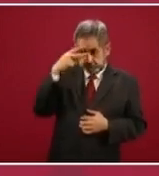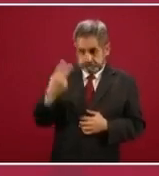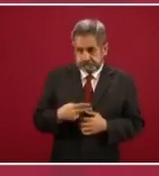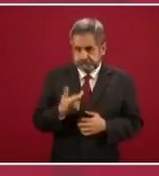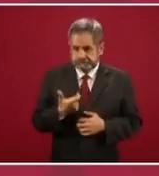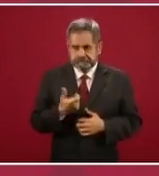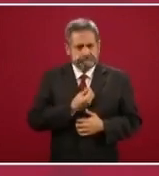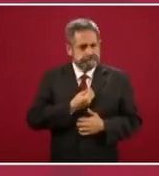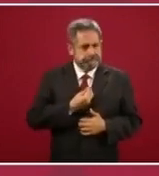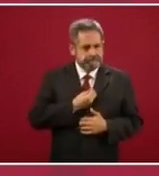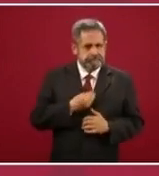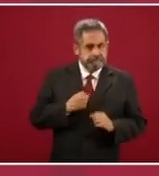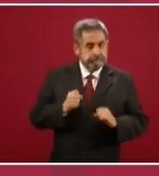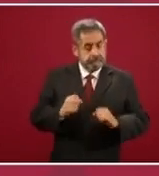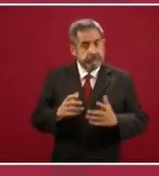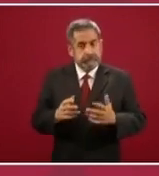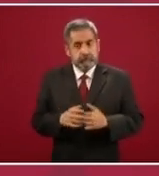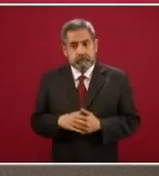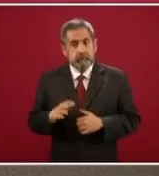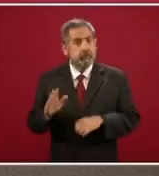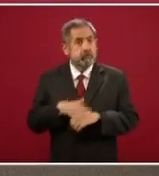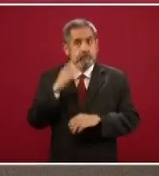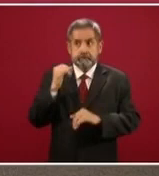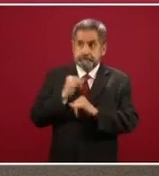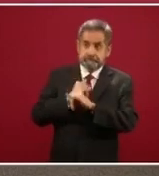porque estuvo